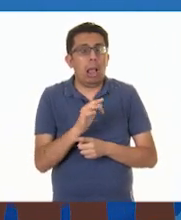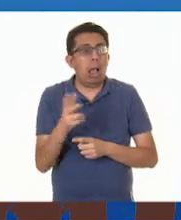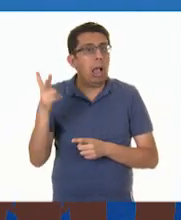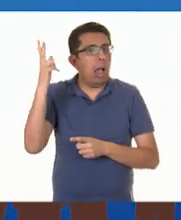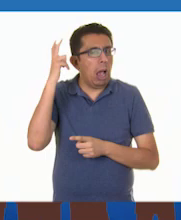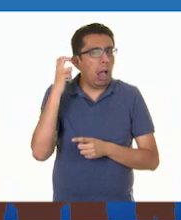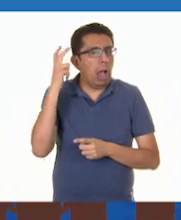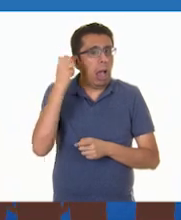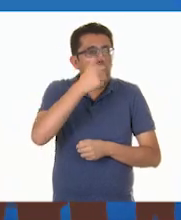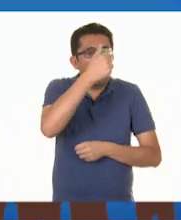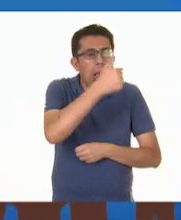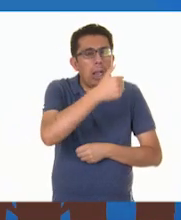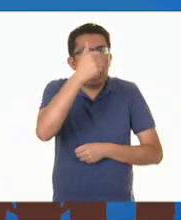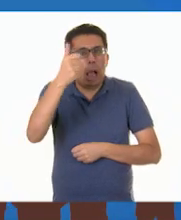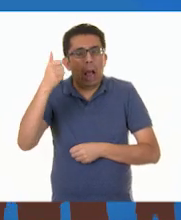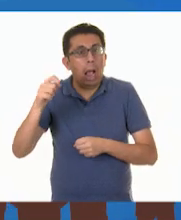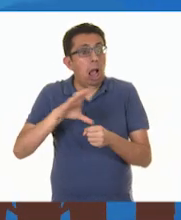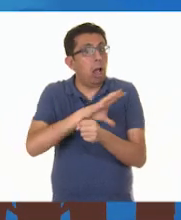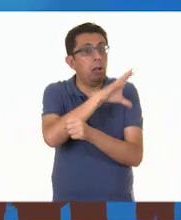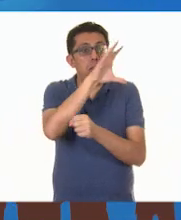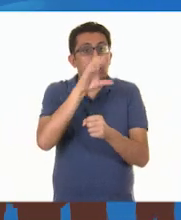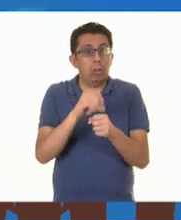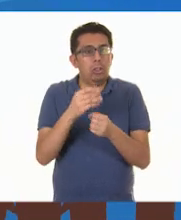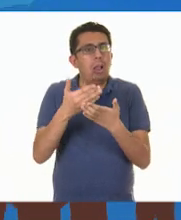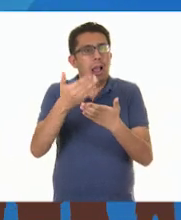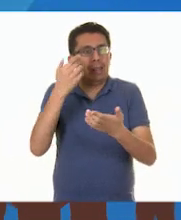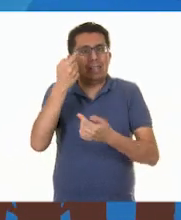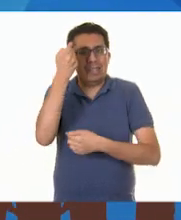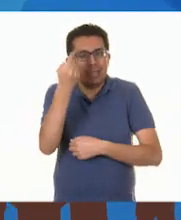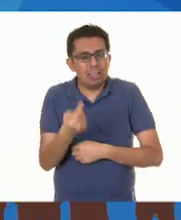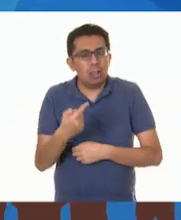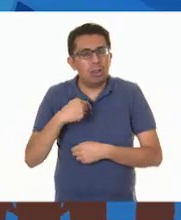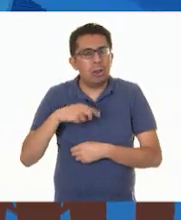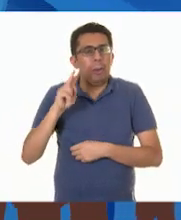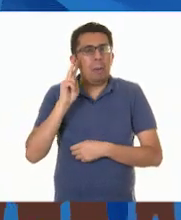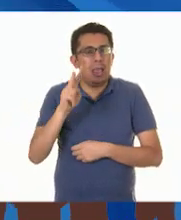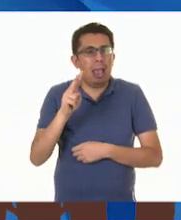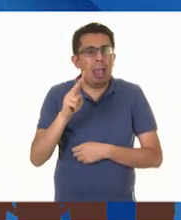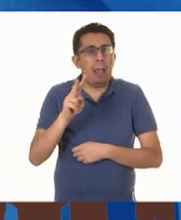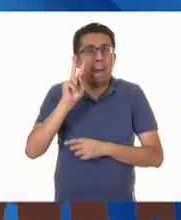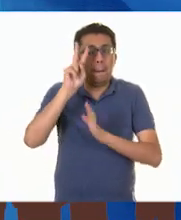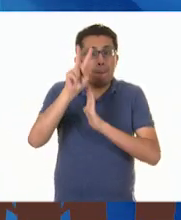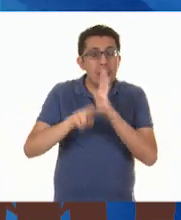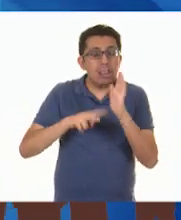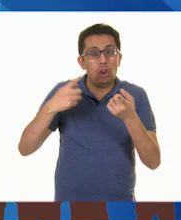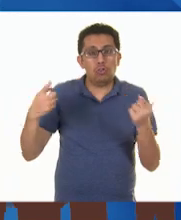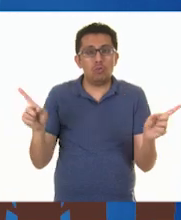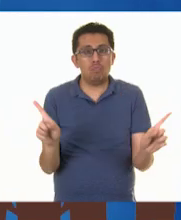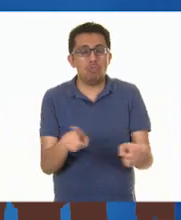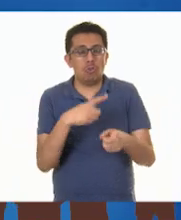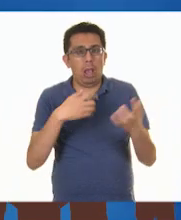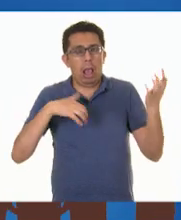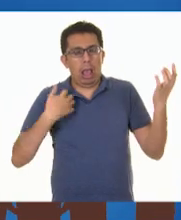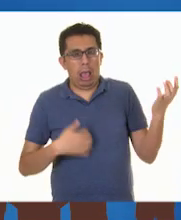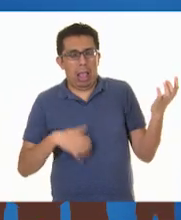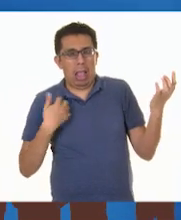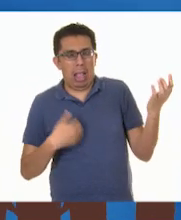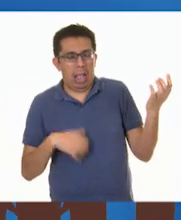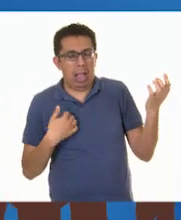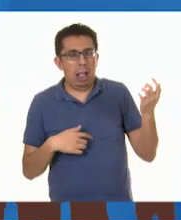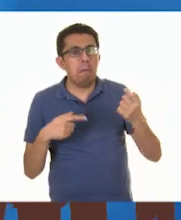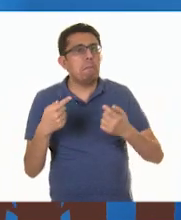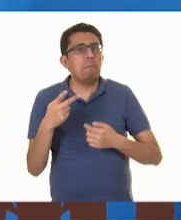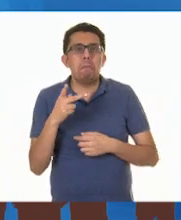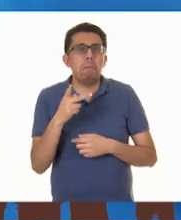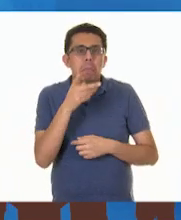cada uno de los instrumentos. Cuando era niño veía muchos videos de rock and roll y quería ser estrella de rock and roll. Entonces mis papás no me dejaron estudiar